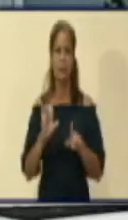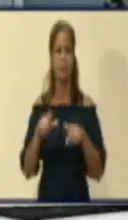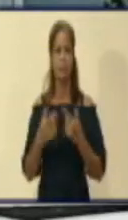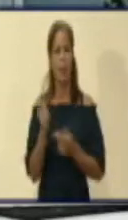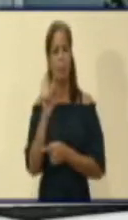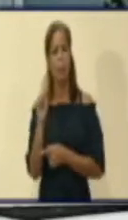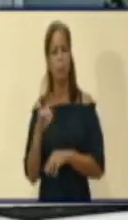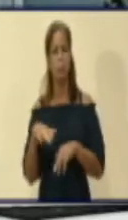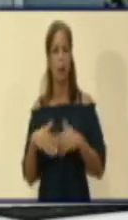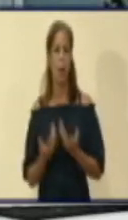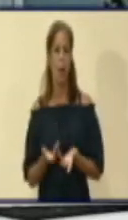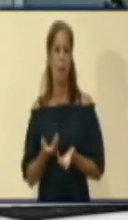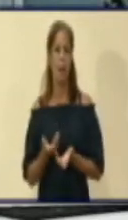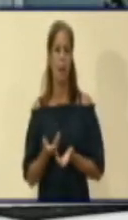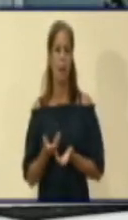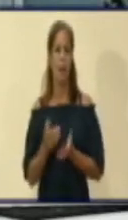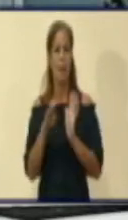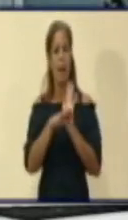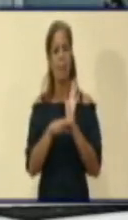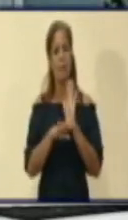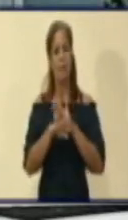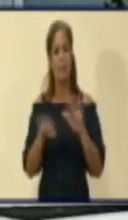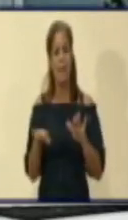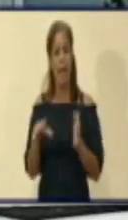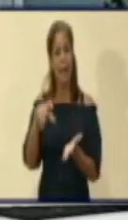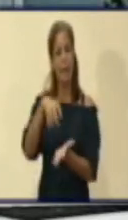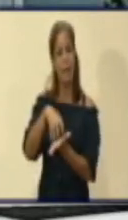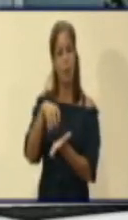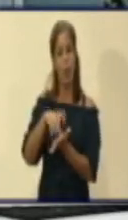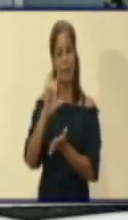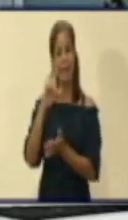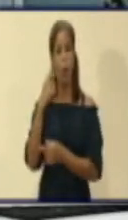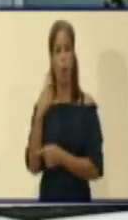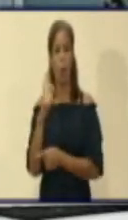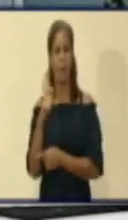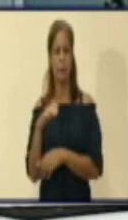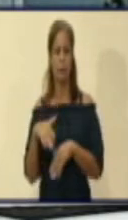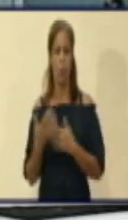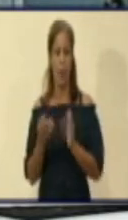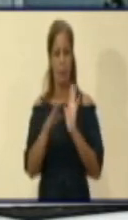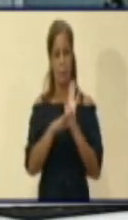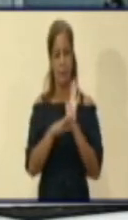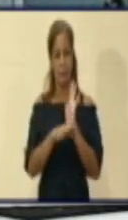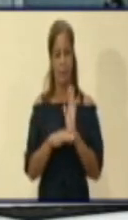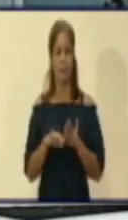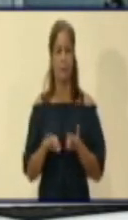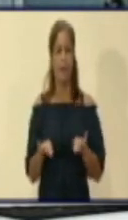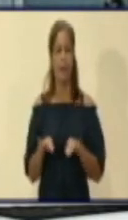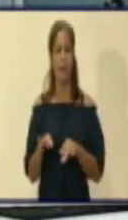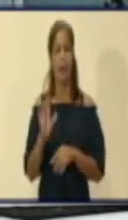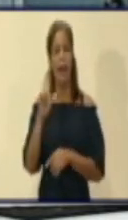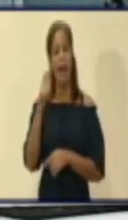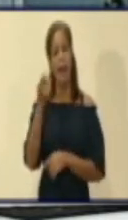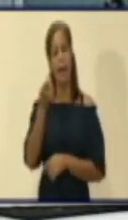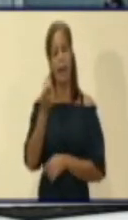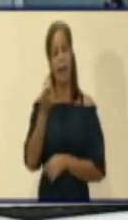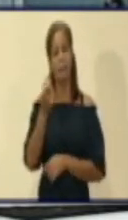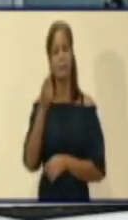desde hoy en el sector del comercio incluso ahorita me preguntaba a un trabajador de la cafetería del chapuzón